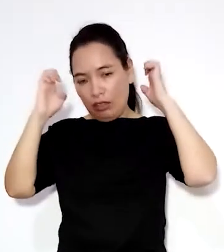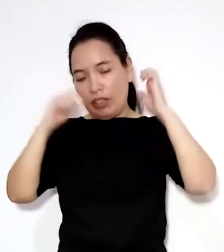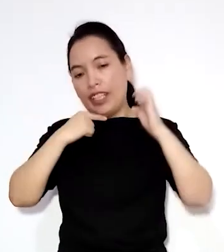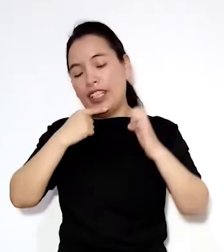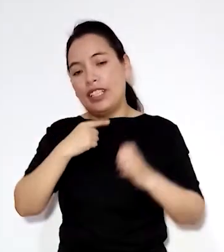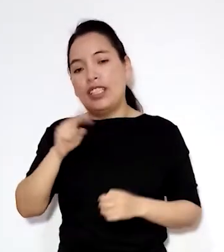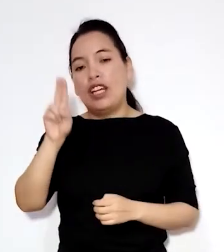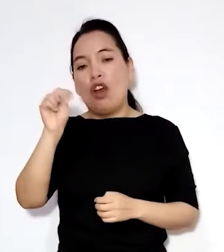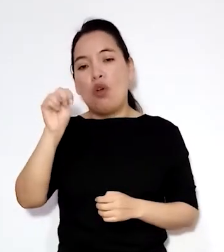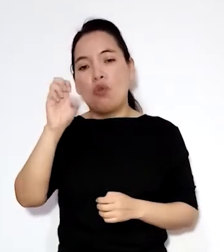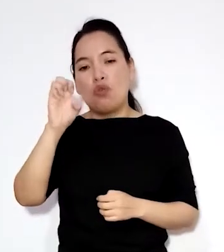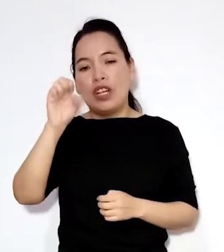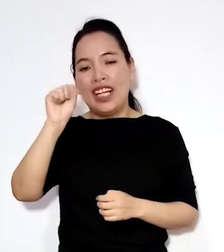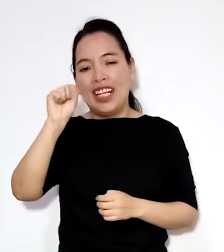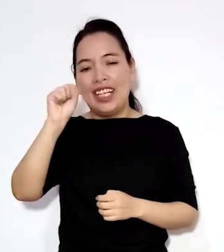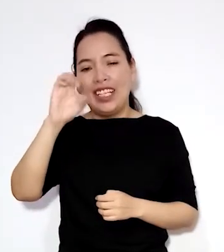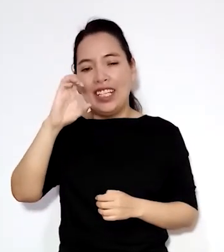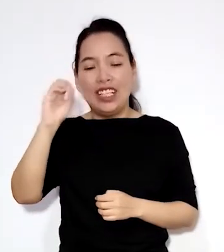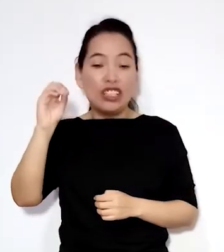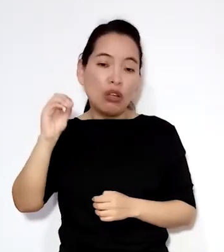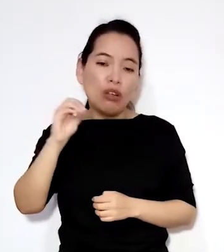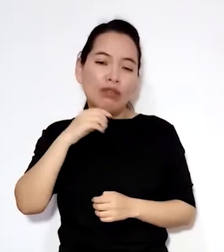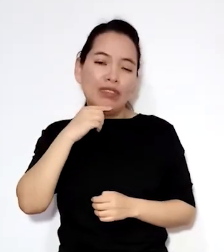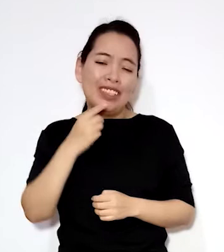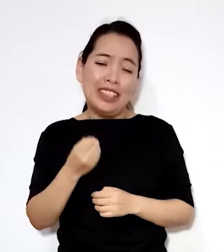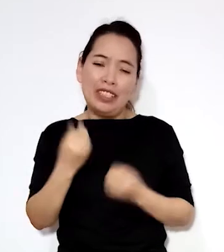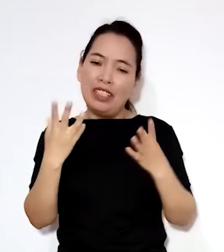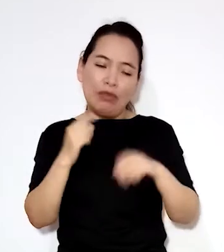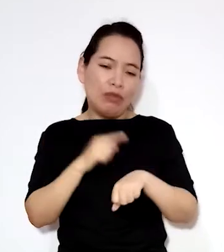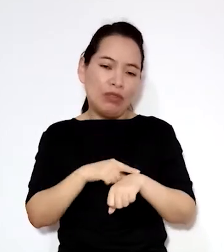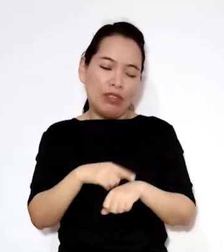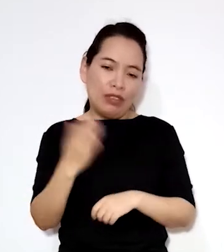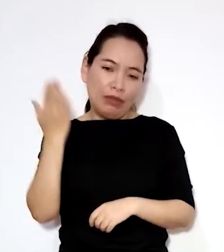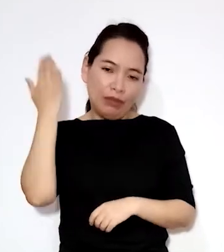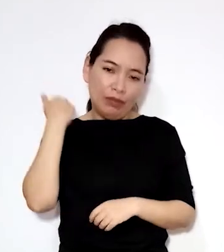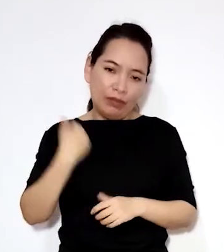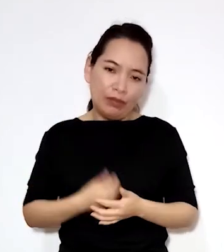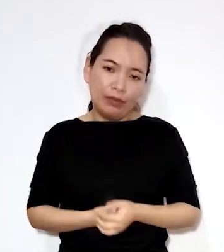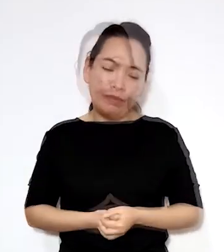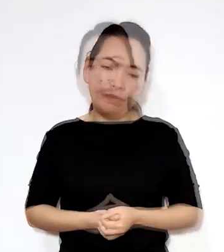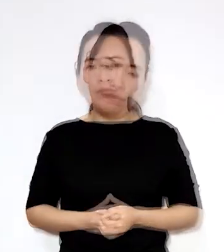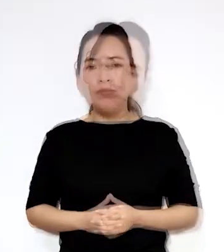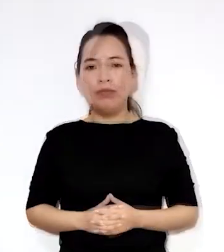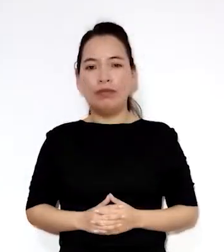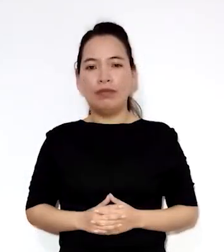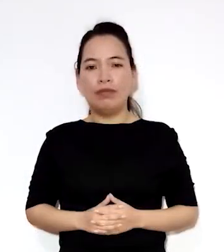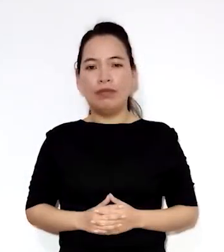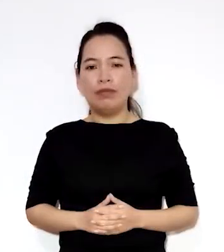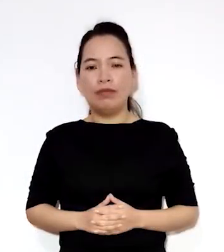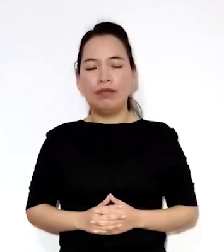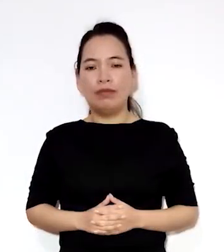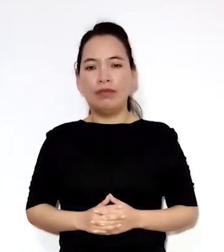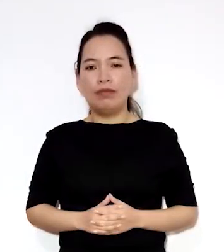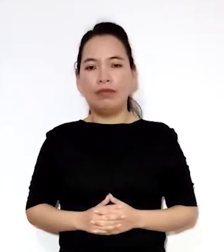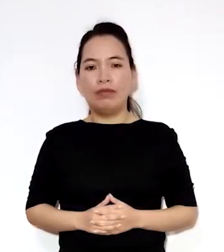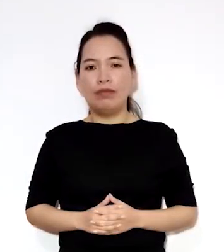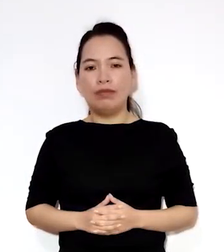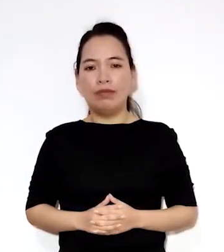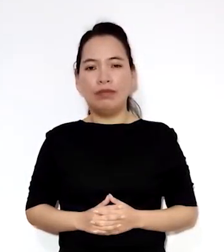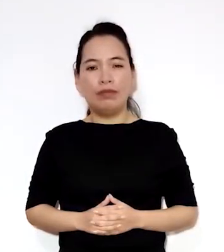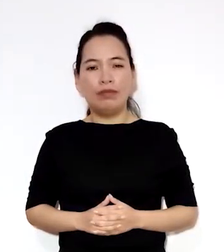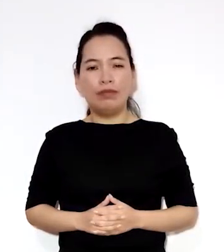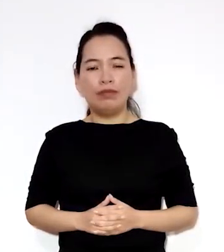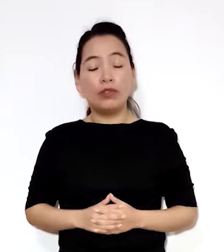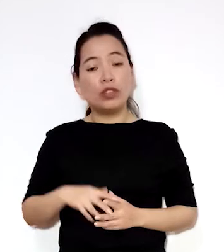calidad educativa que plantea UNESCO desde hace tiempo. Otro tema que creo que es fundamental